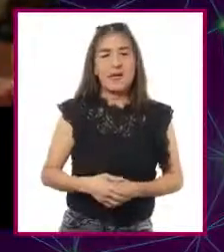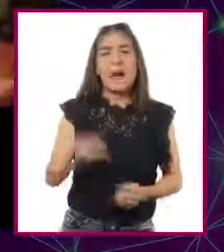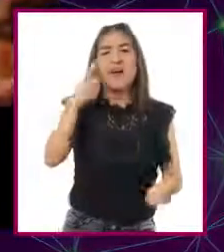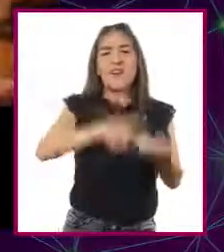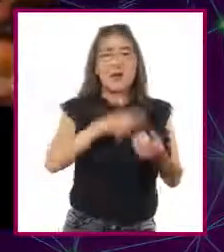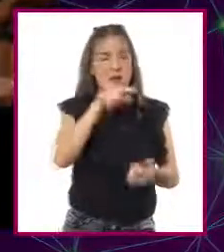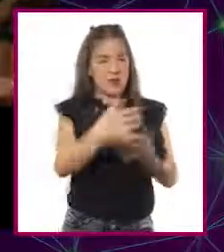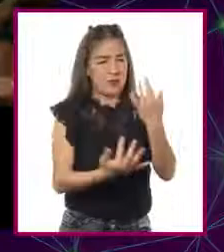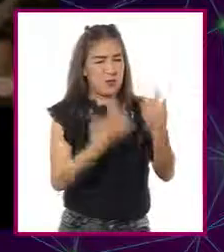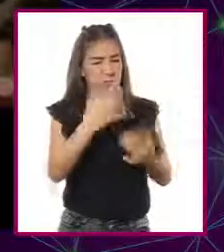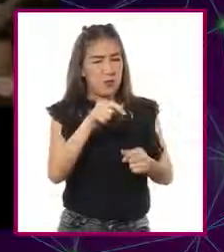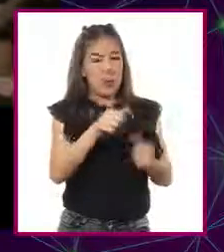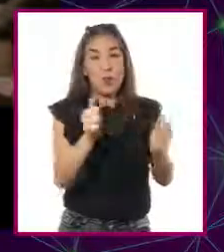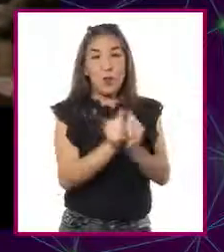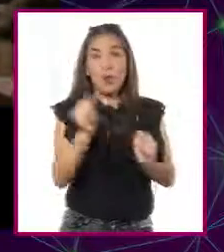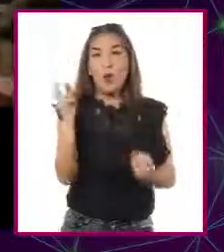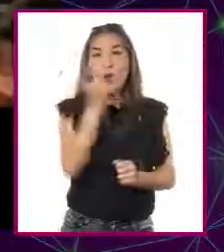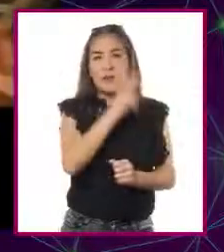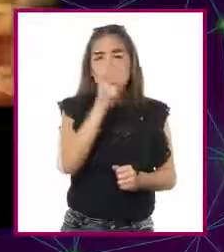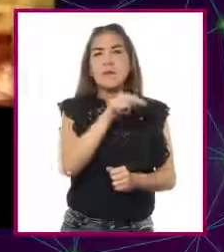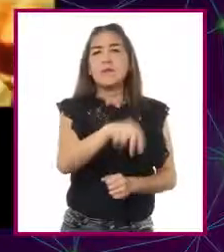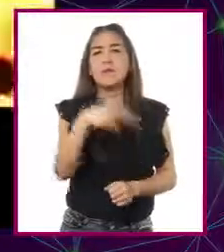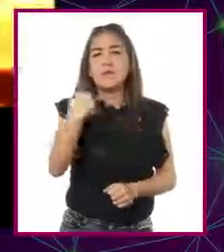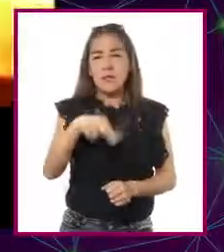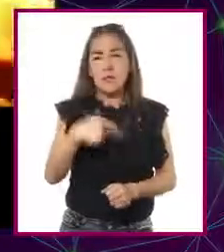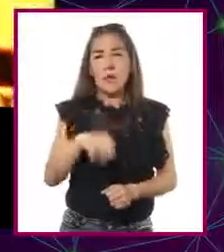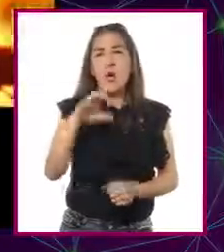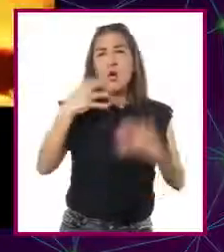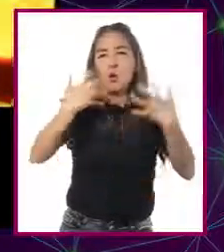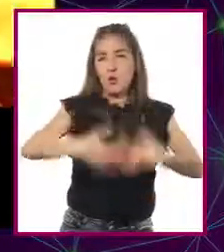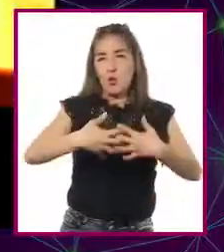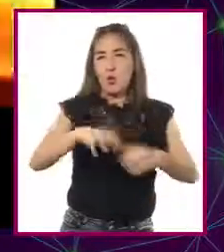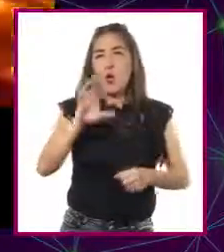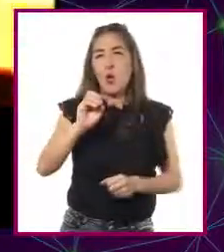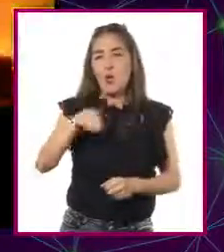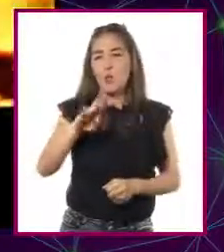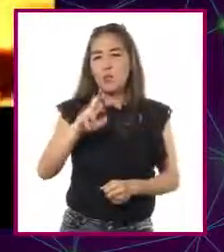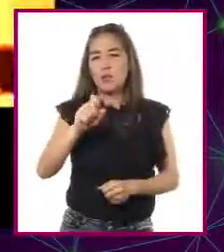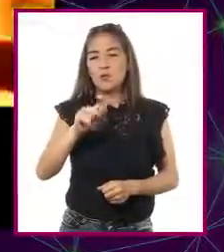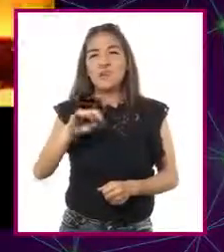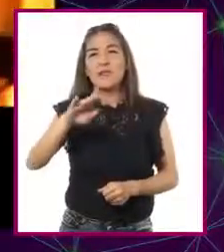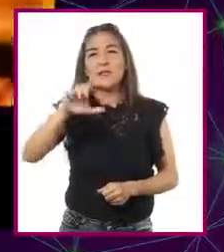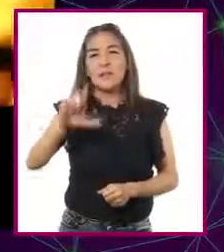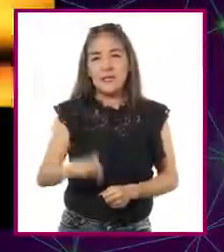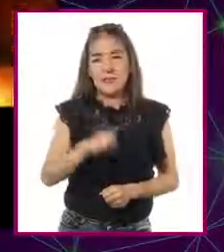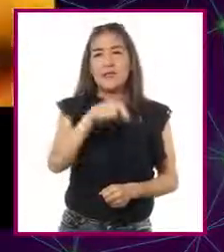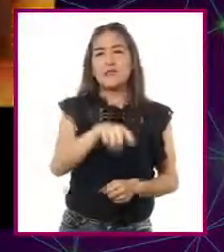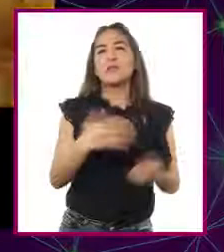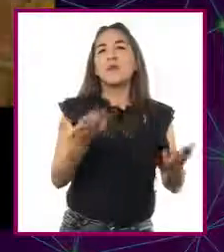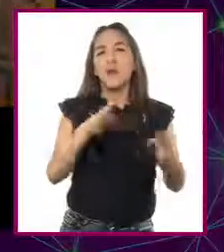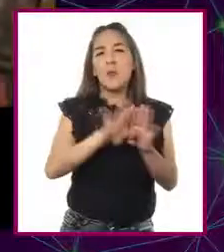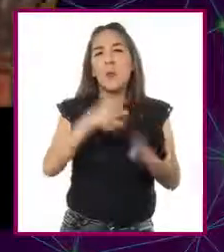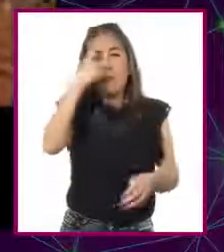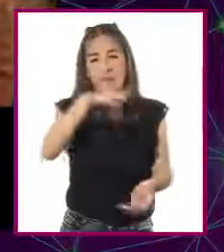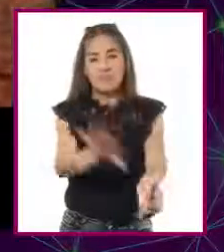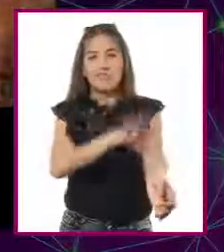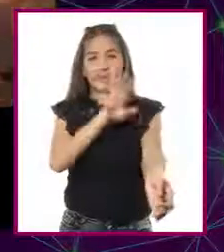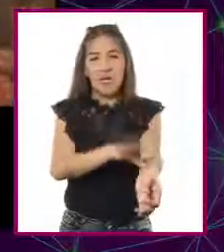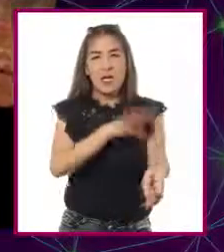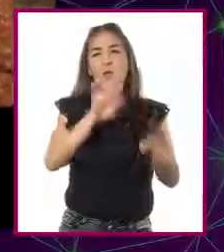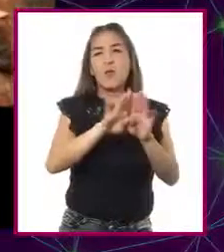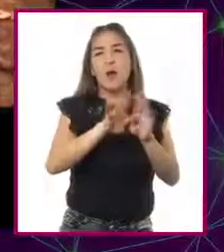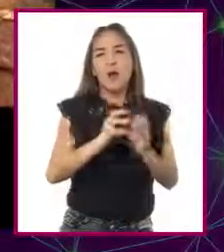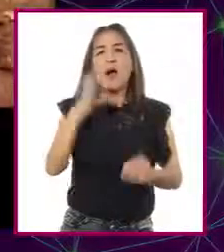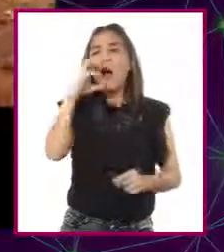al reaccionar con el oxígeno se llaman combustibles. Una característica de esta reacción es la producción de energía en forma de luz